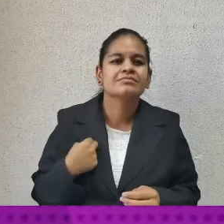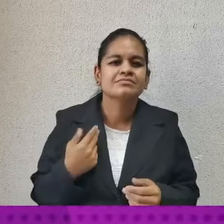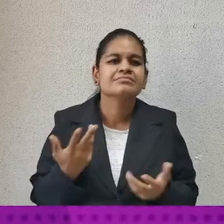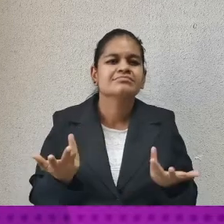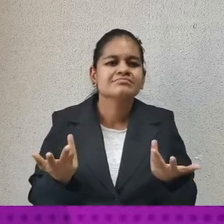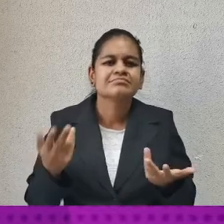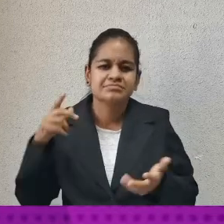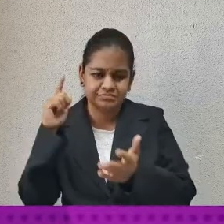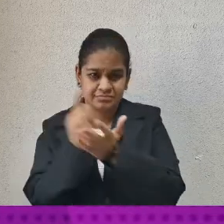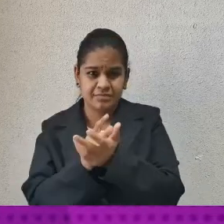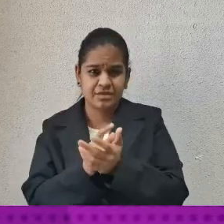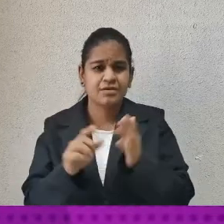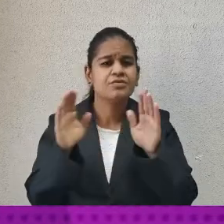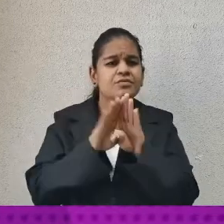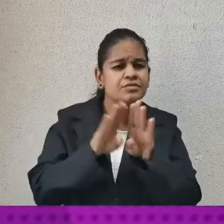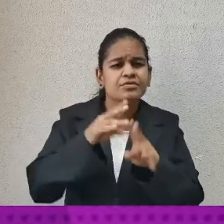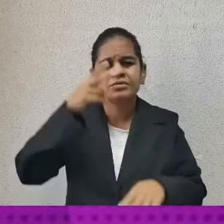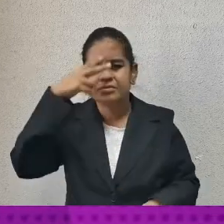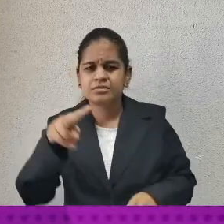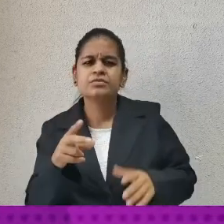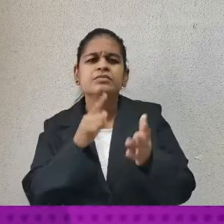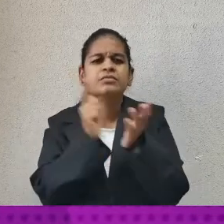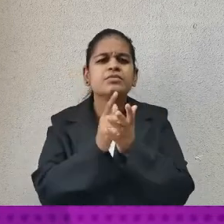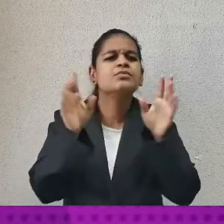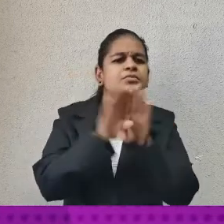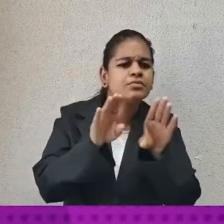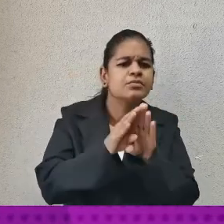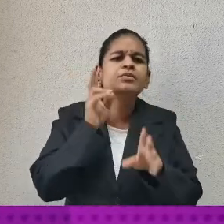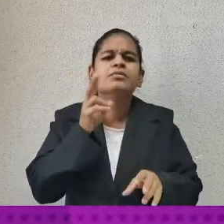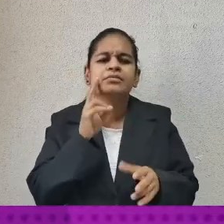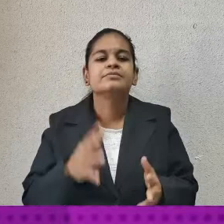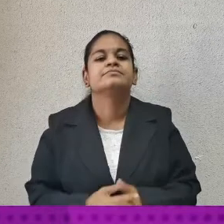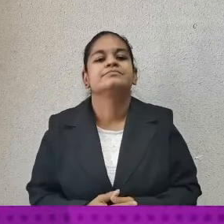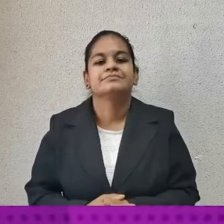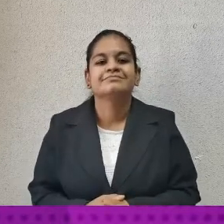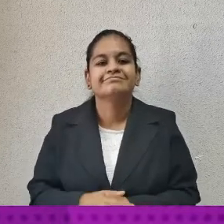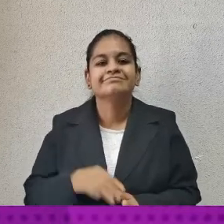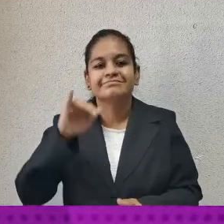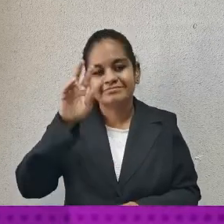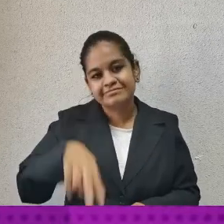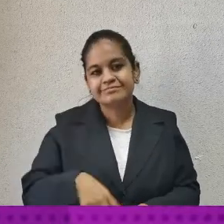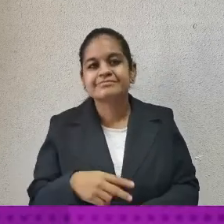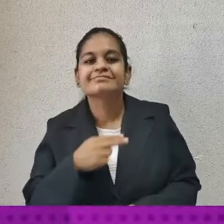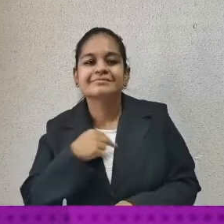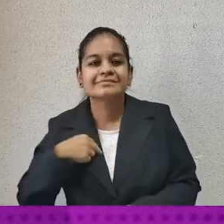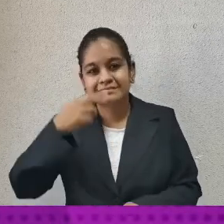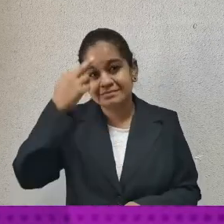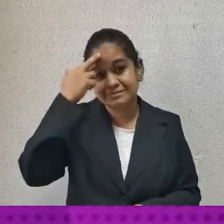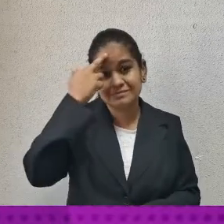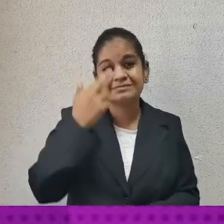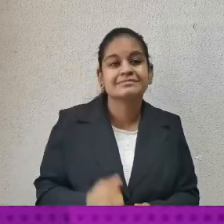materia jurisdiccional? ¿Cómo está México y cómo se ve con respecto a otros países? Claro, con gusto. En efecto, hay que